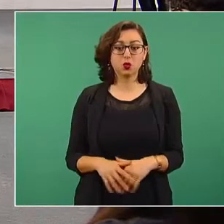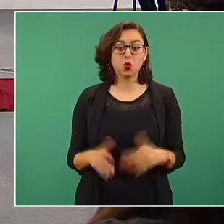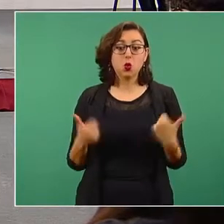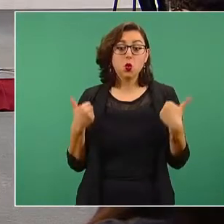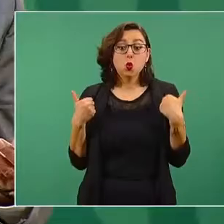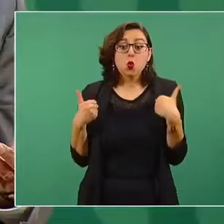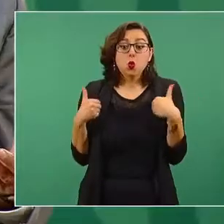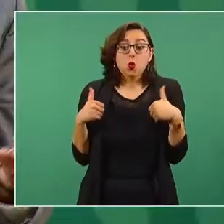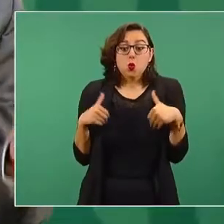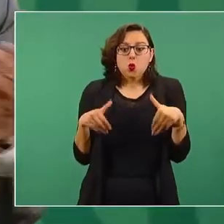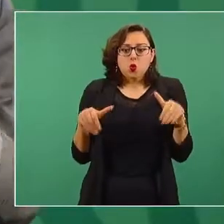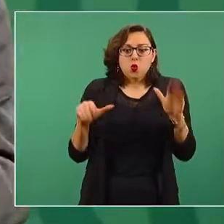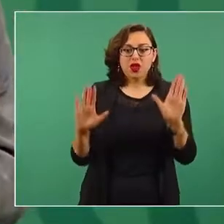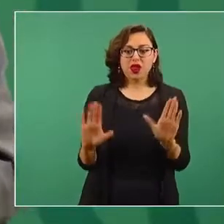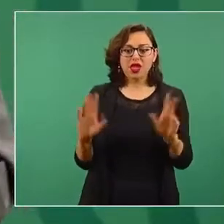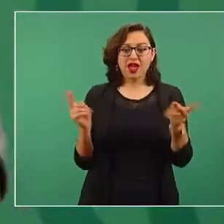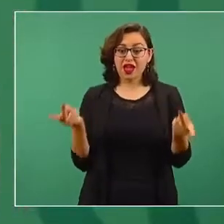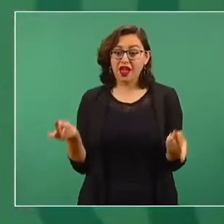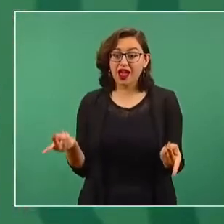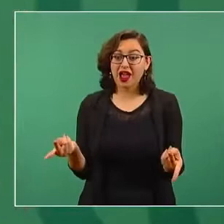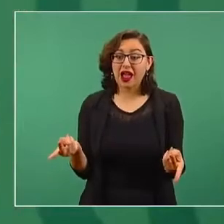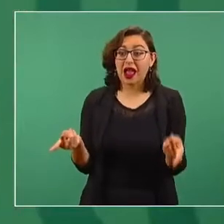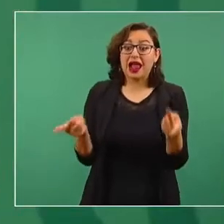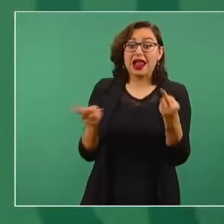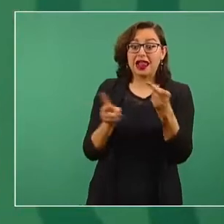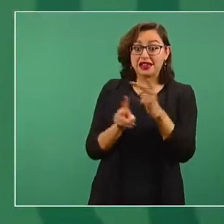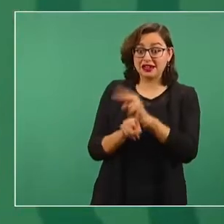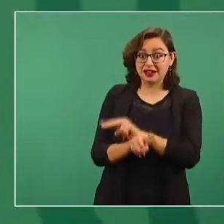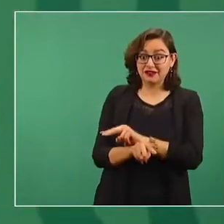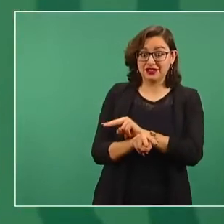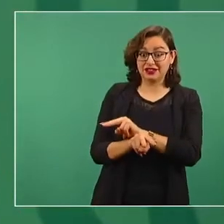Banamex hubiese comprado a Citigroup,